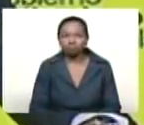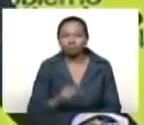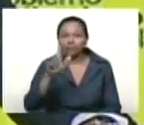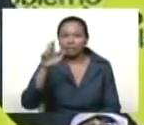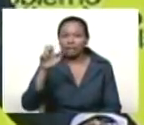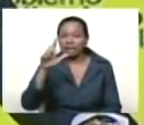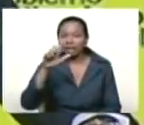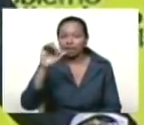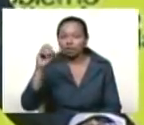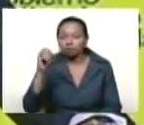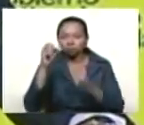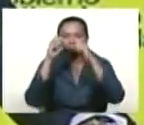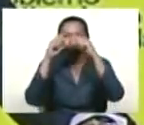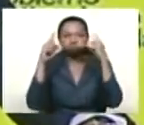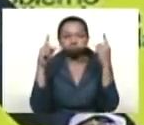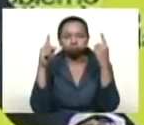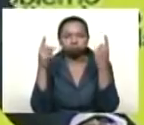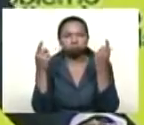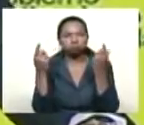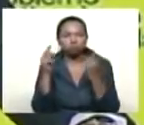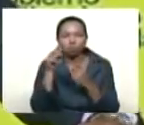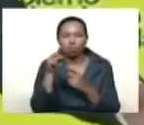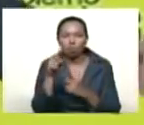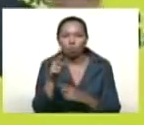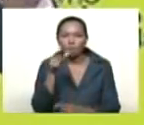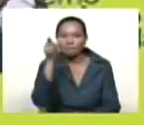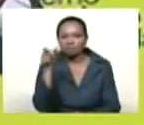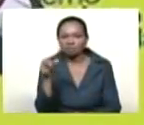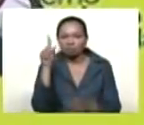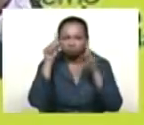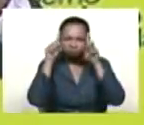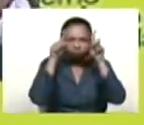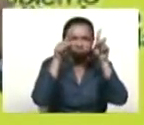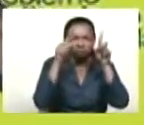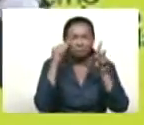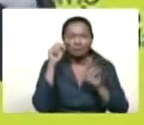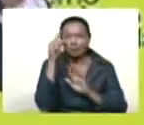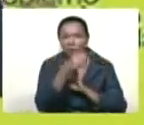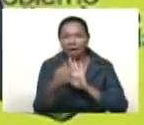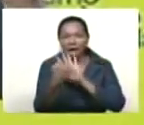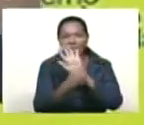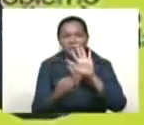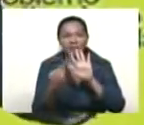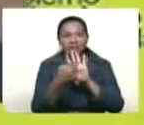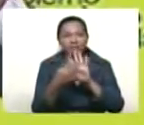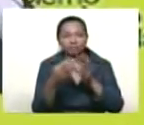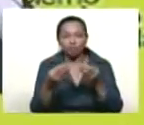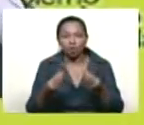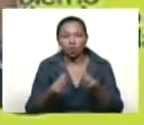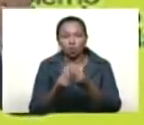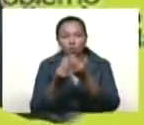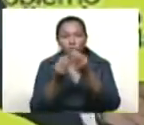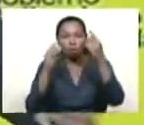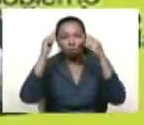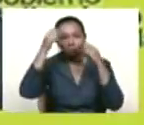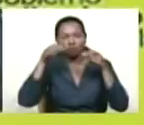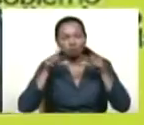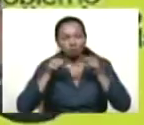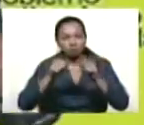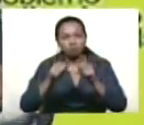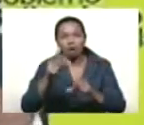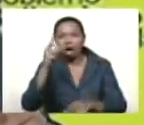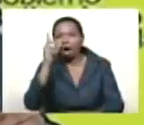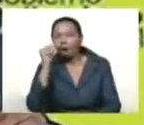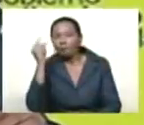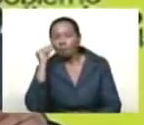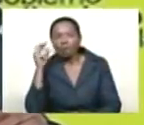los ojos que tiene de maligno ser para que veas aquí presente el legado de Chávez en estas médicas, en